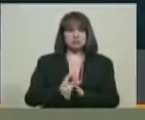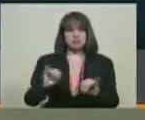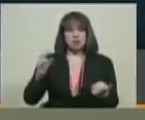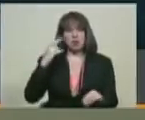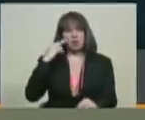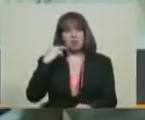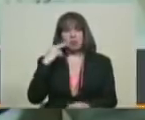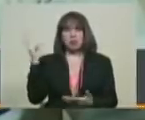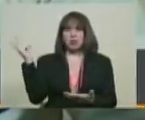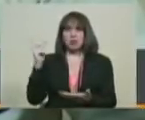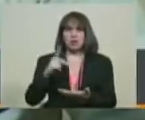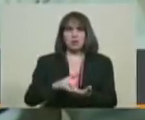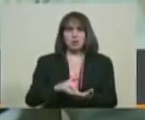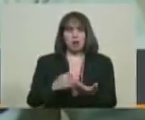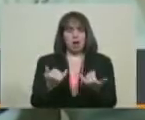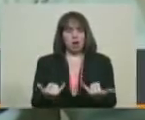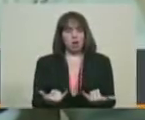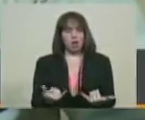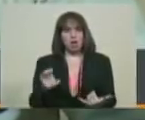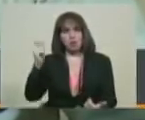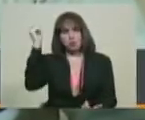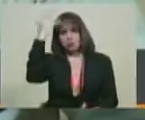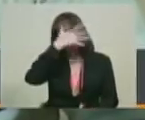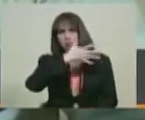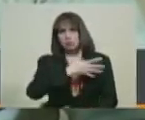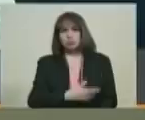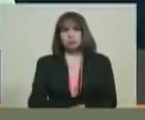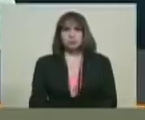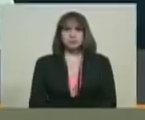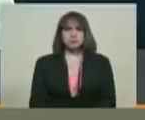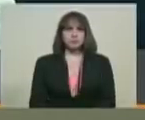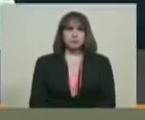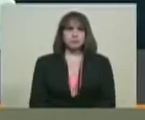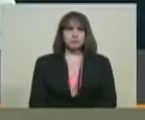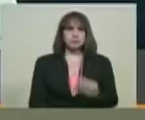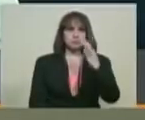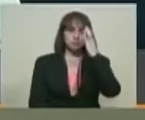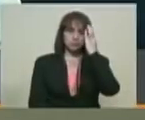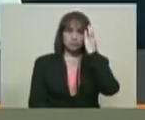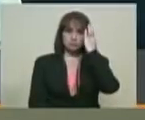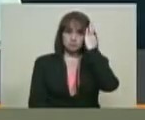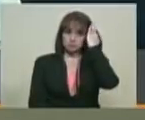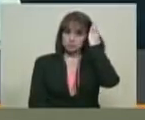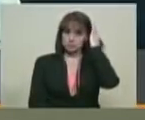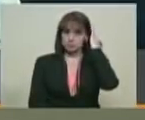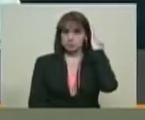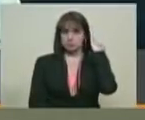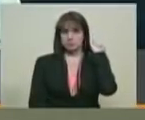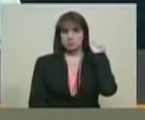y llegó a la administración actual, Donald Trump,